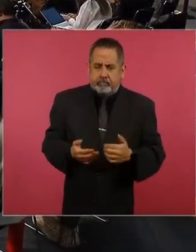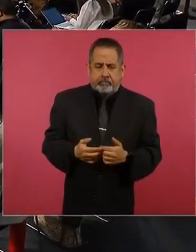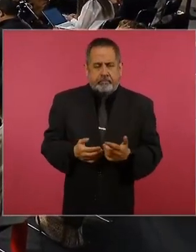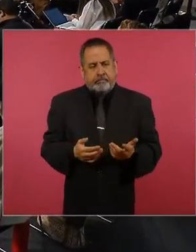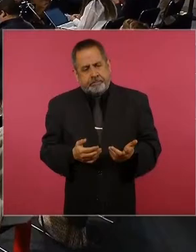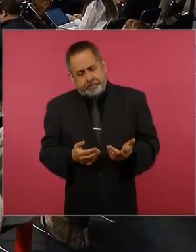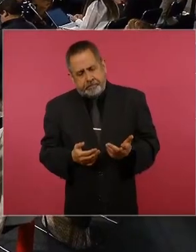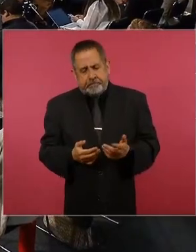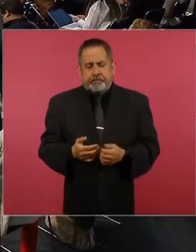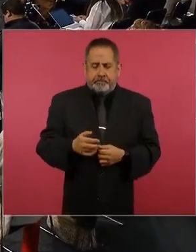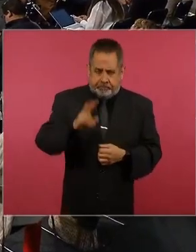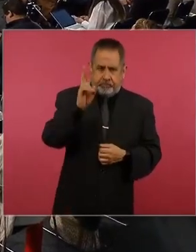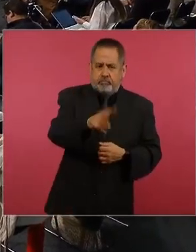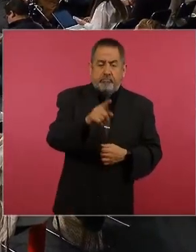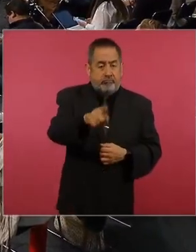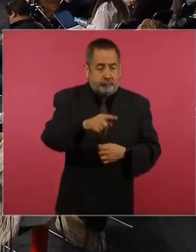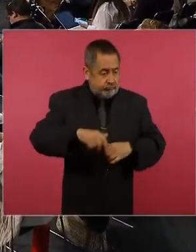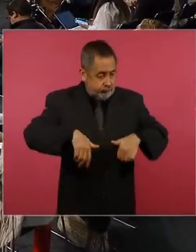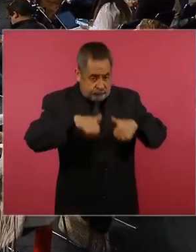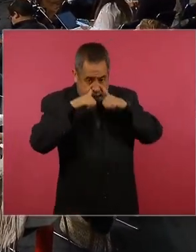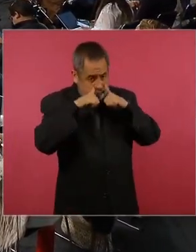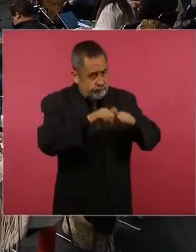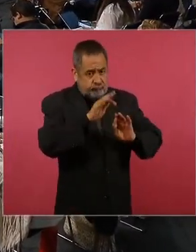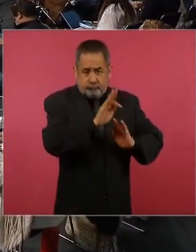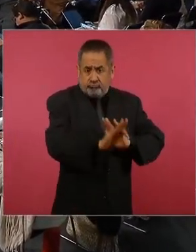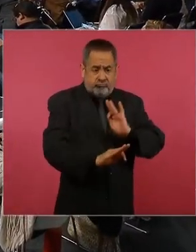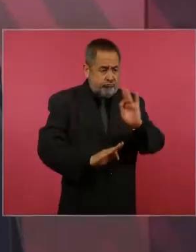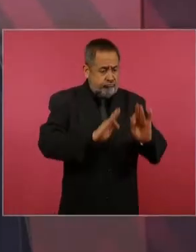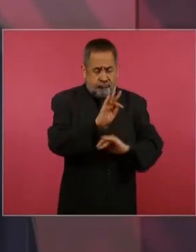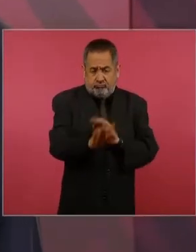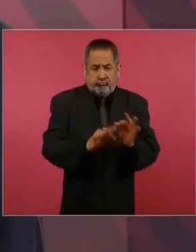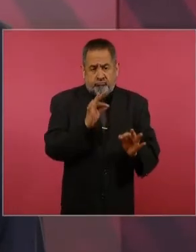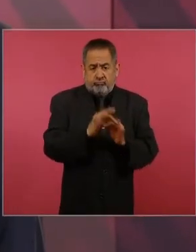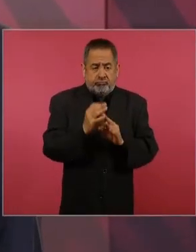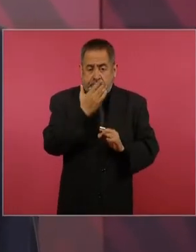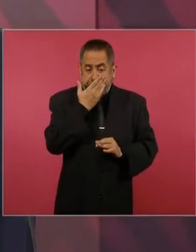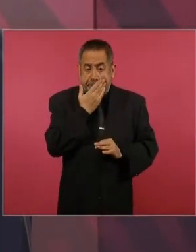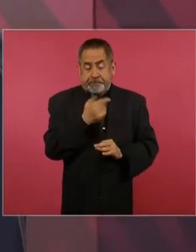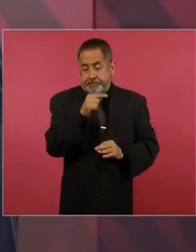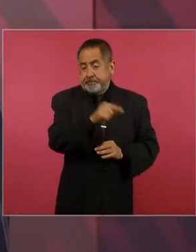fue bien atendido, ¿sí?